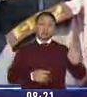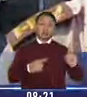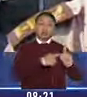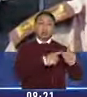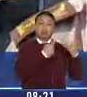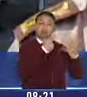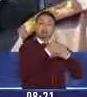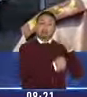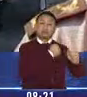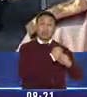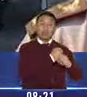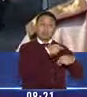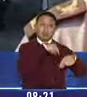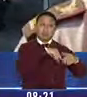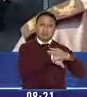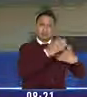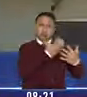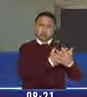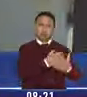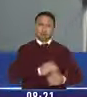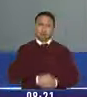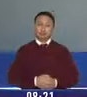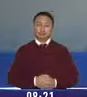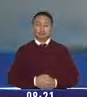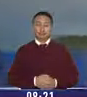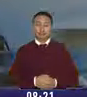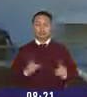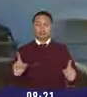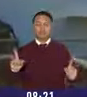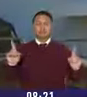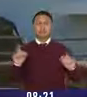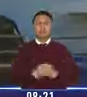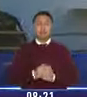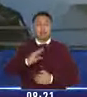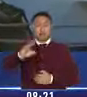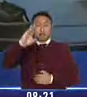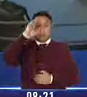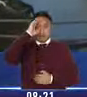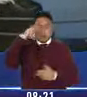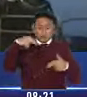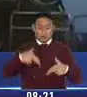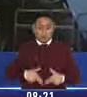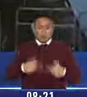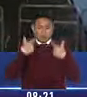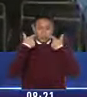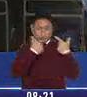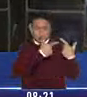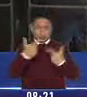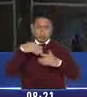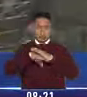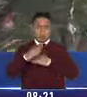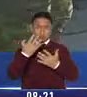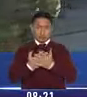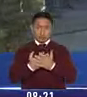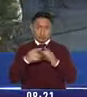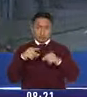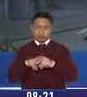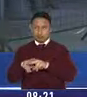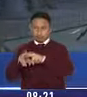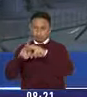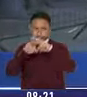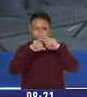6 años anterior, ya ha estado como 6 años cumpliendo su pena. El hallazgo se dio mientras agentes de seguridad y vigilancia penitenciaria realizaban